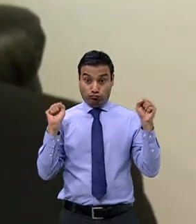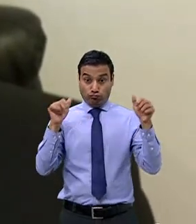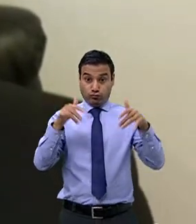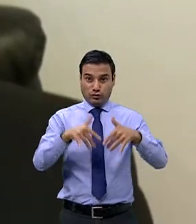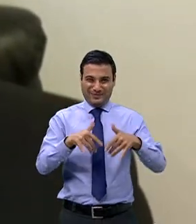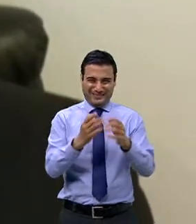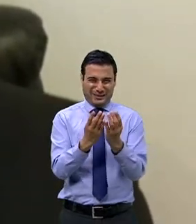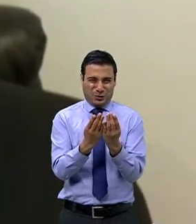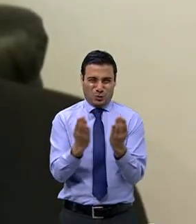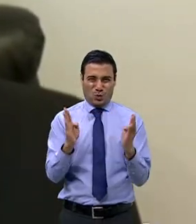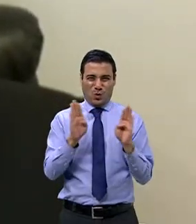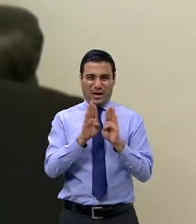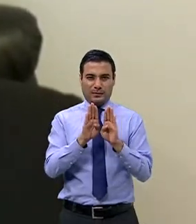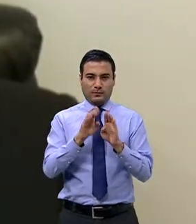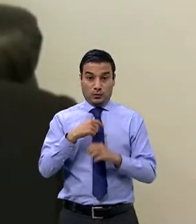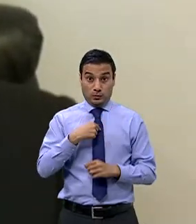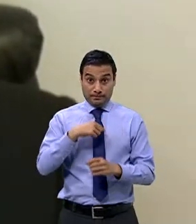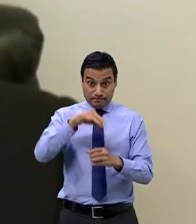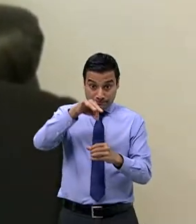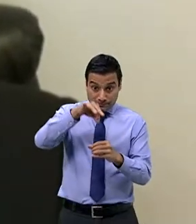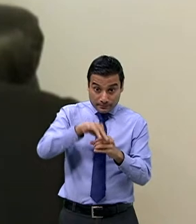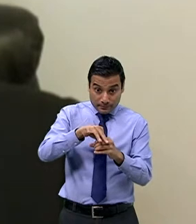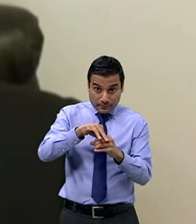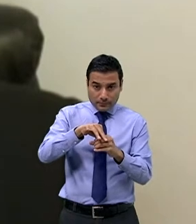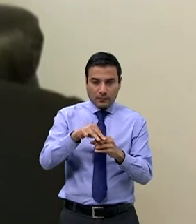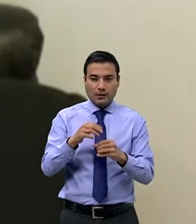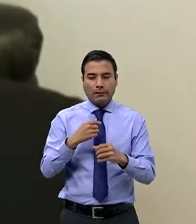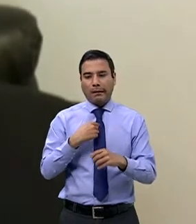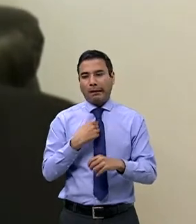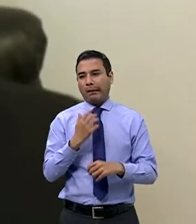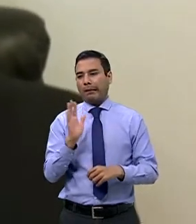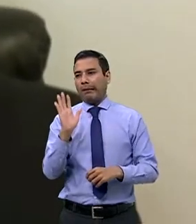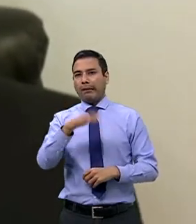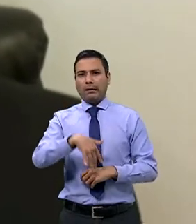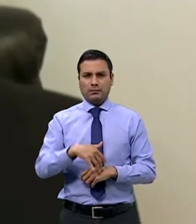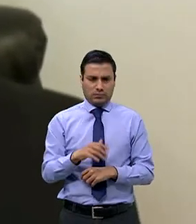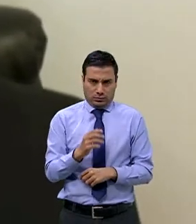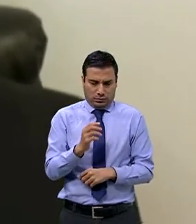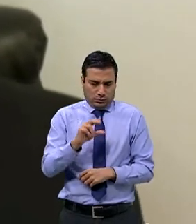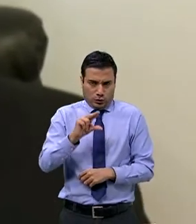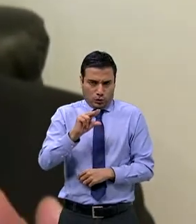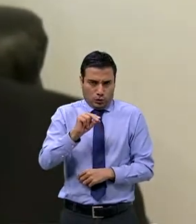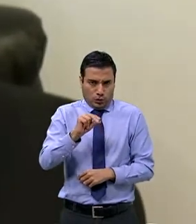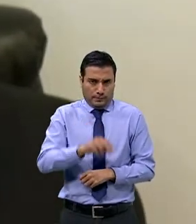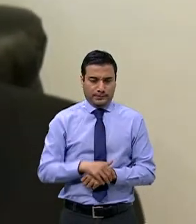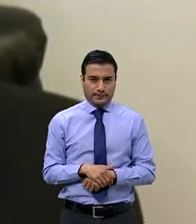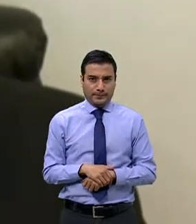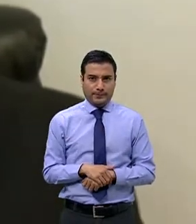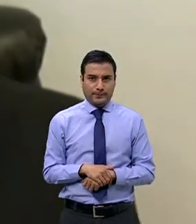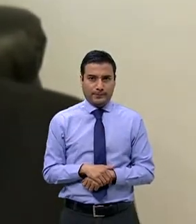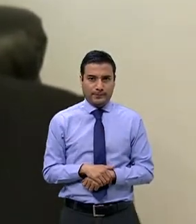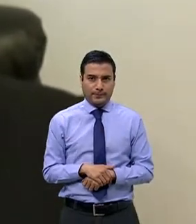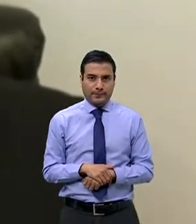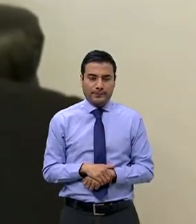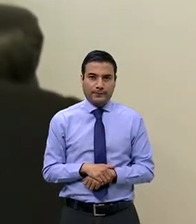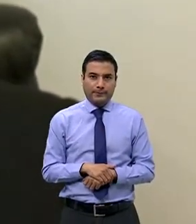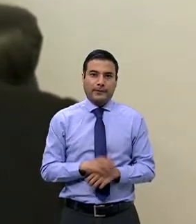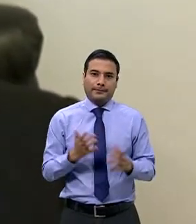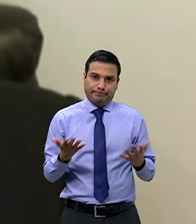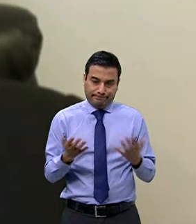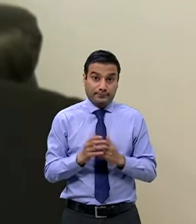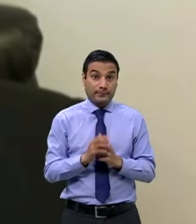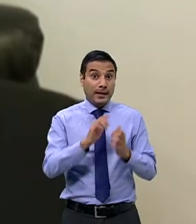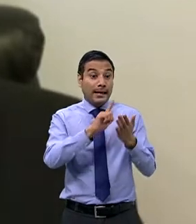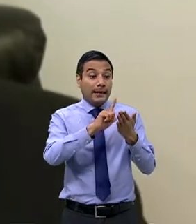una urna con su opinión solamente que se necesitaban de acuerdo a la ley